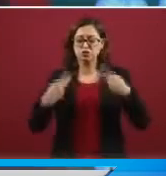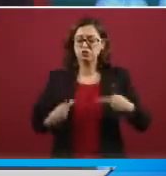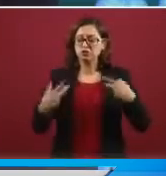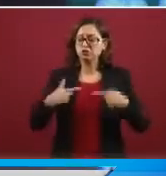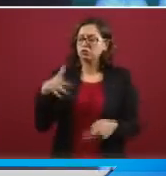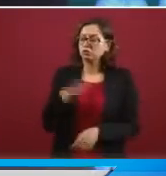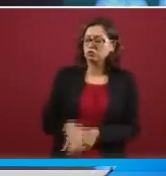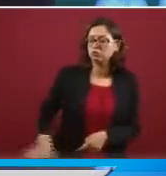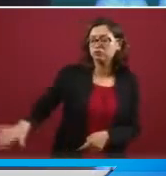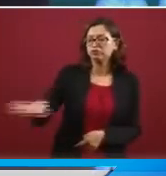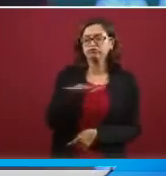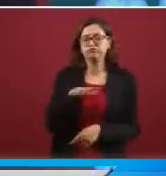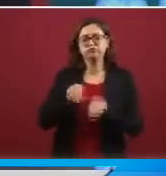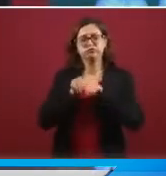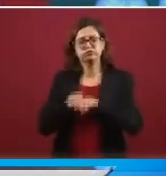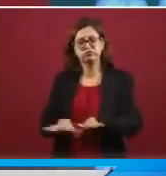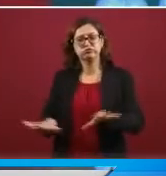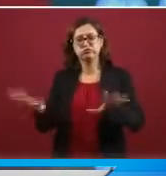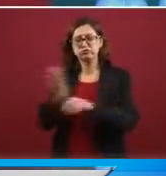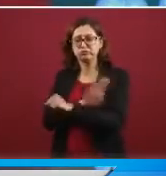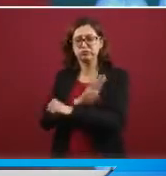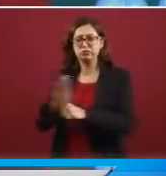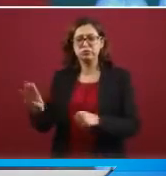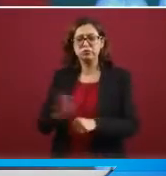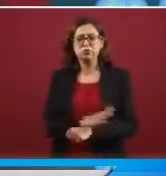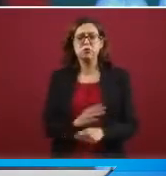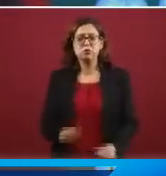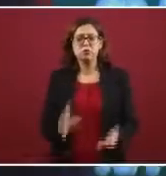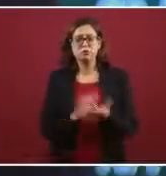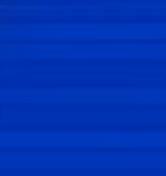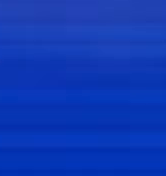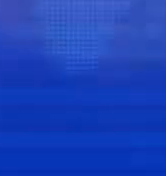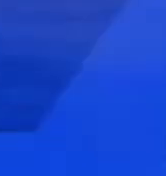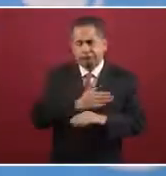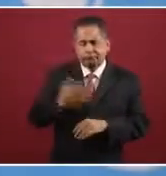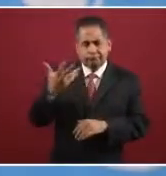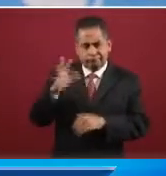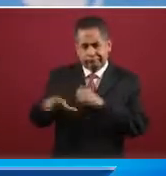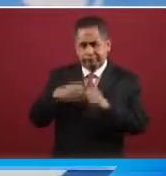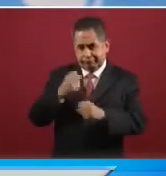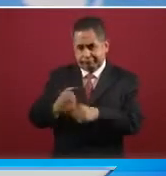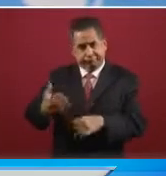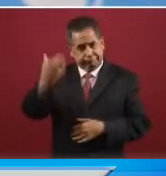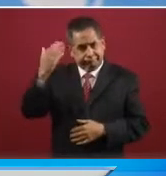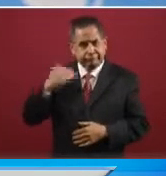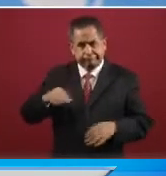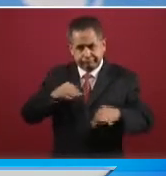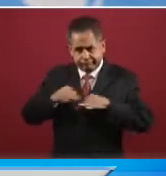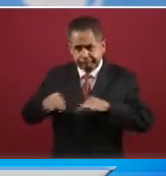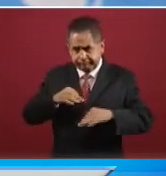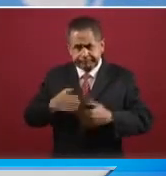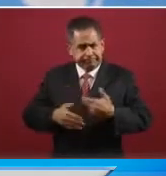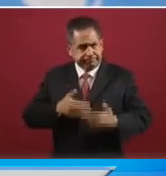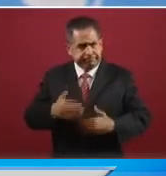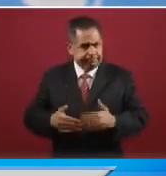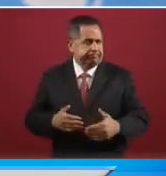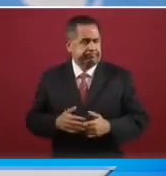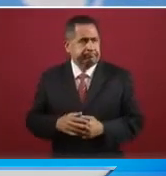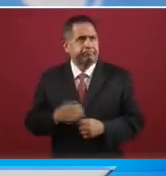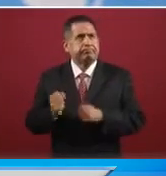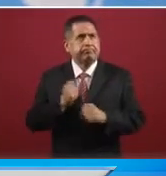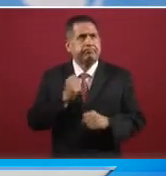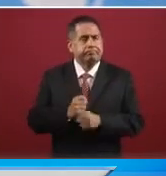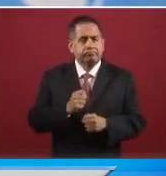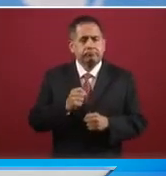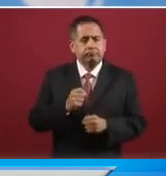las personas y de la mano de los países de Sudamérica y el Caribe. Retos para Latinoamérica. El director